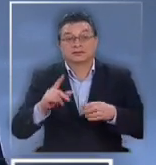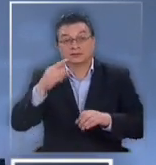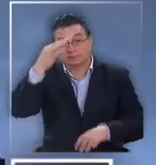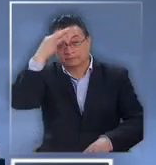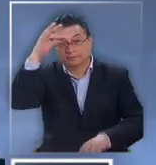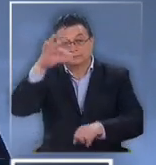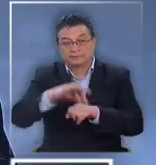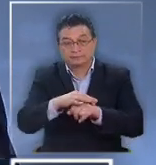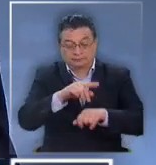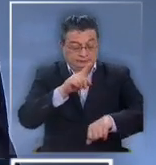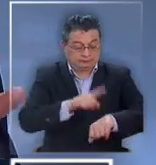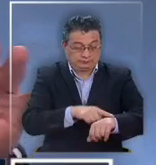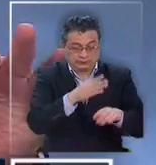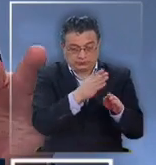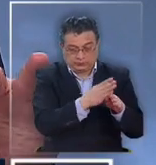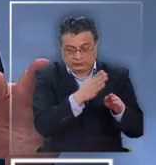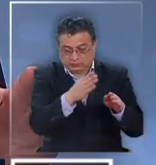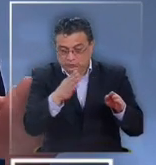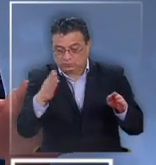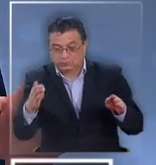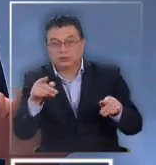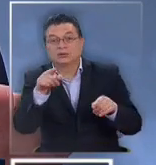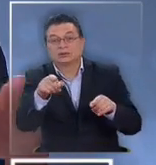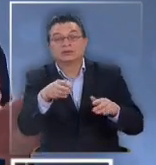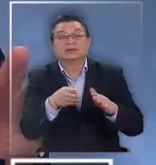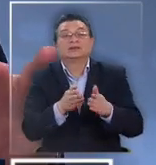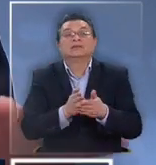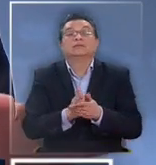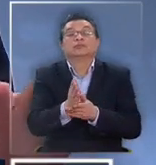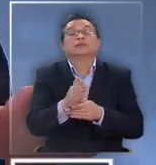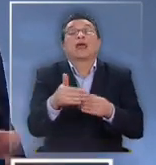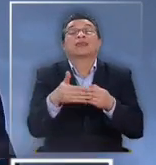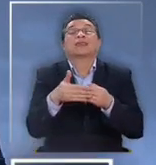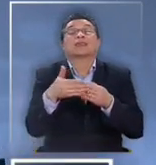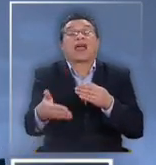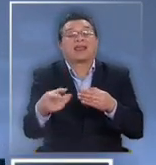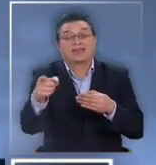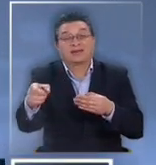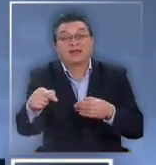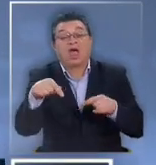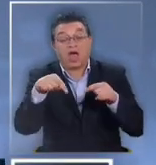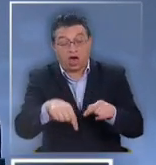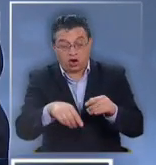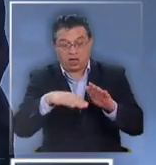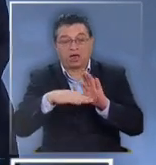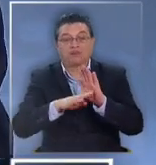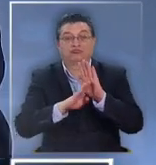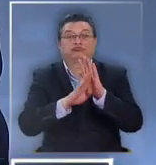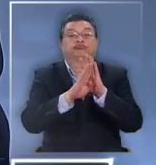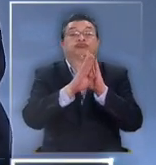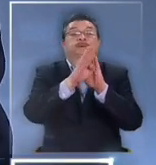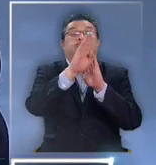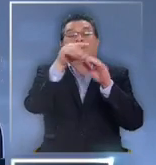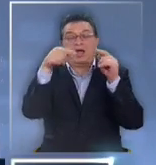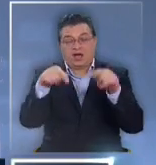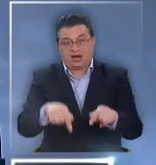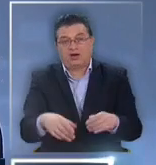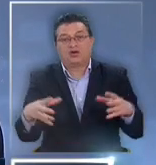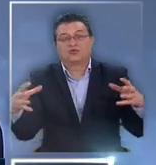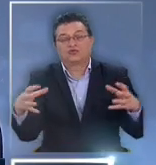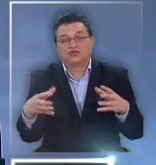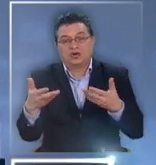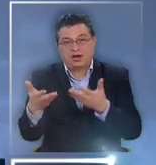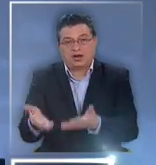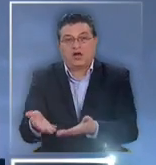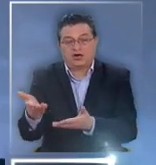tiene un ciclo y ellos empezaron más más tarde y ahora están en un crecimiento